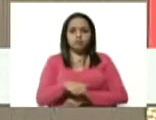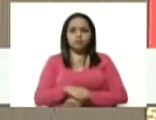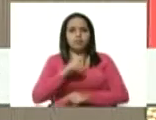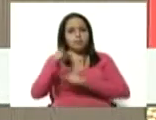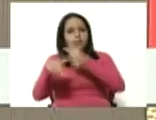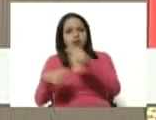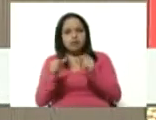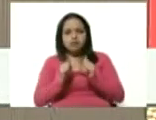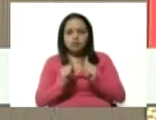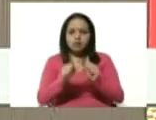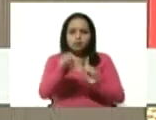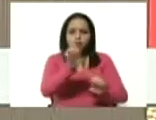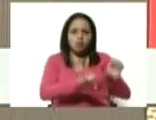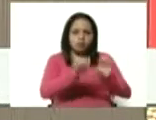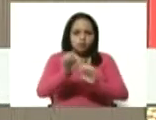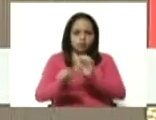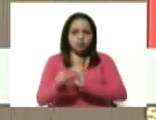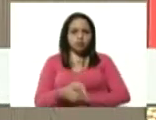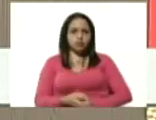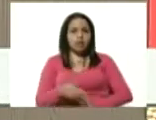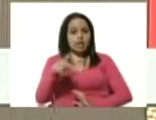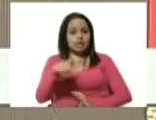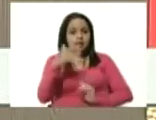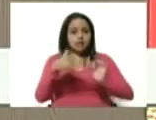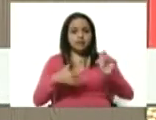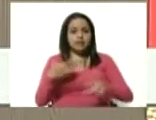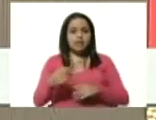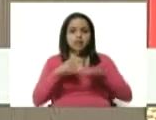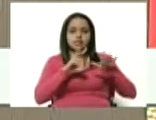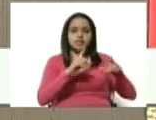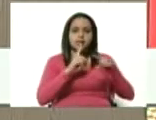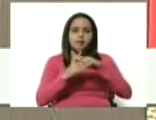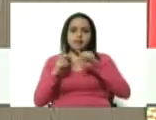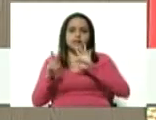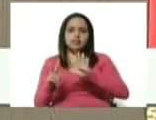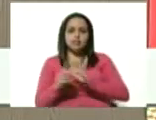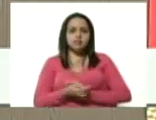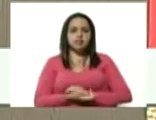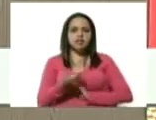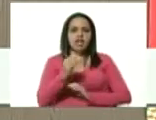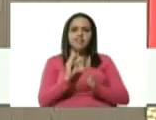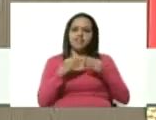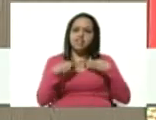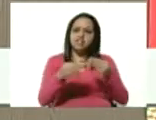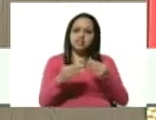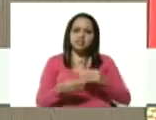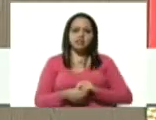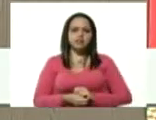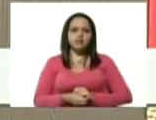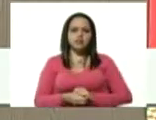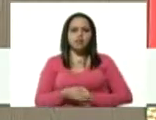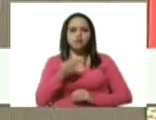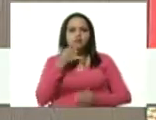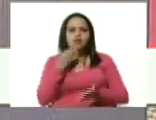nosotros seguiremos en evaluación de esta etapa del 7 más 7 donde corresponde flexibilización. Muchísimas gracias.